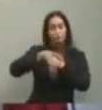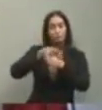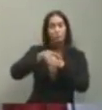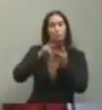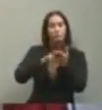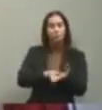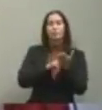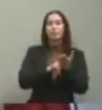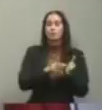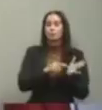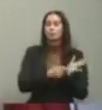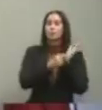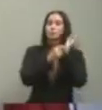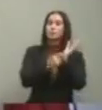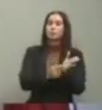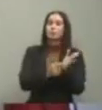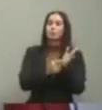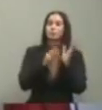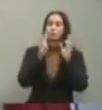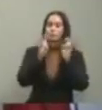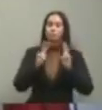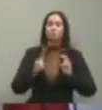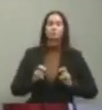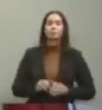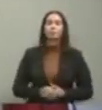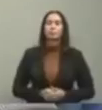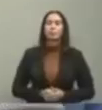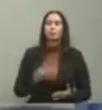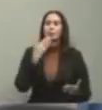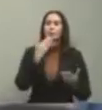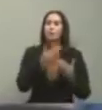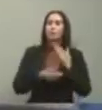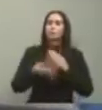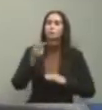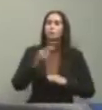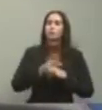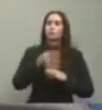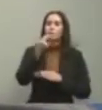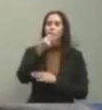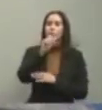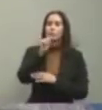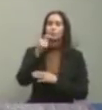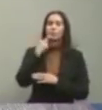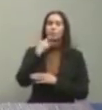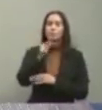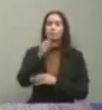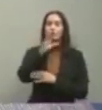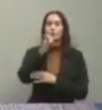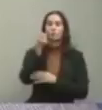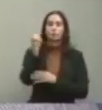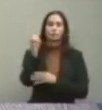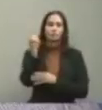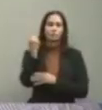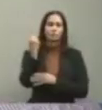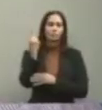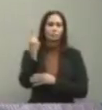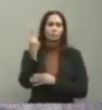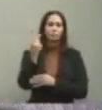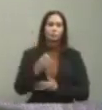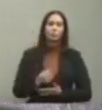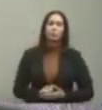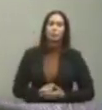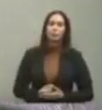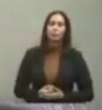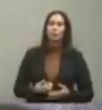resultados del examen buenas tardes guillermo garcía de telenoticias canal 11 cómo está